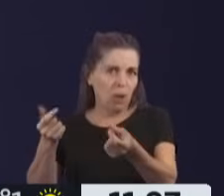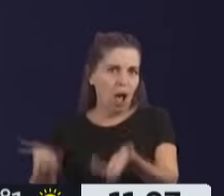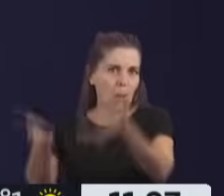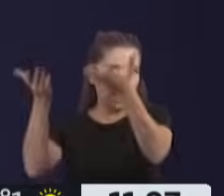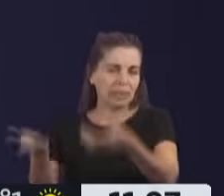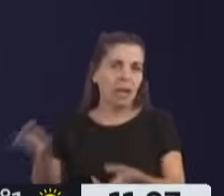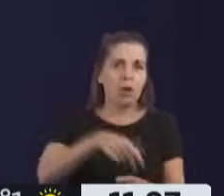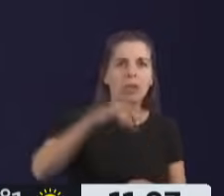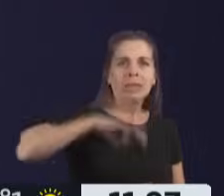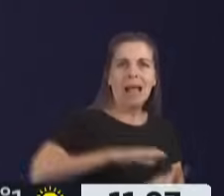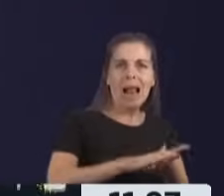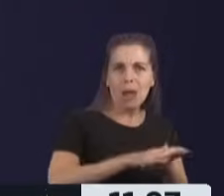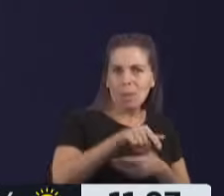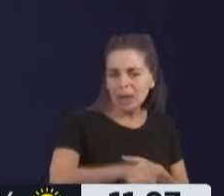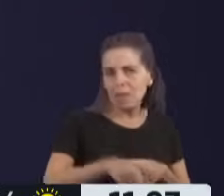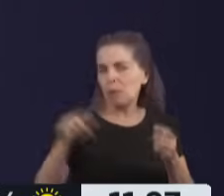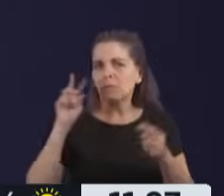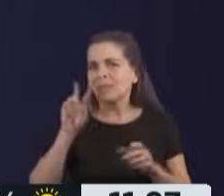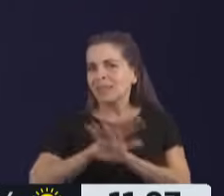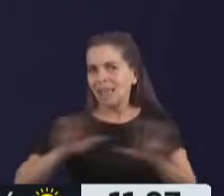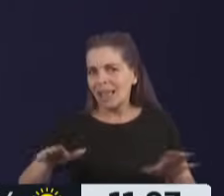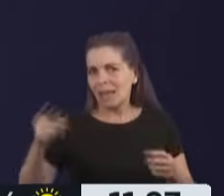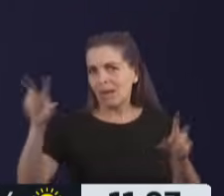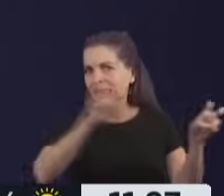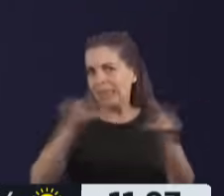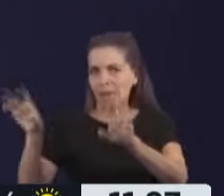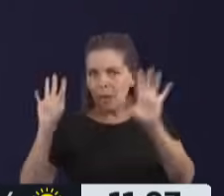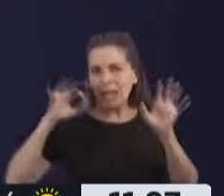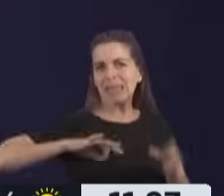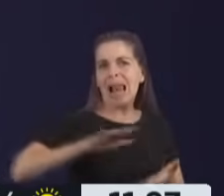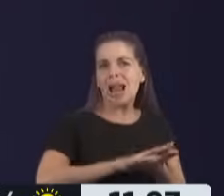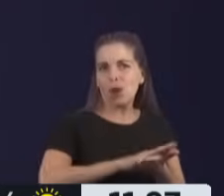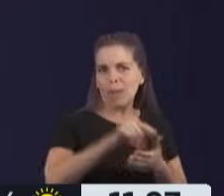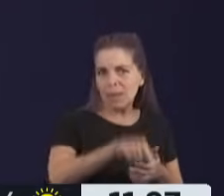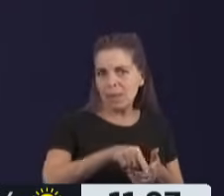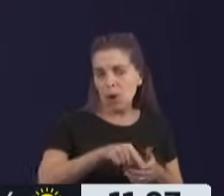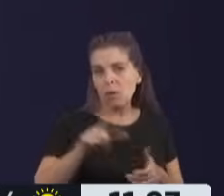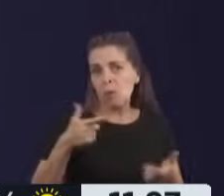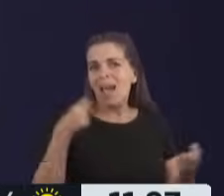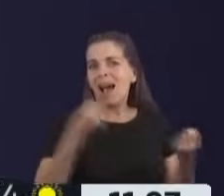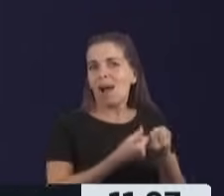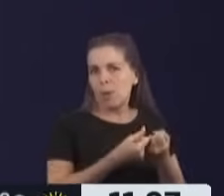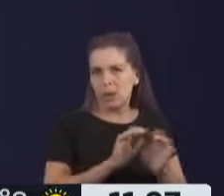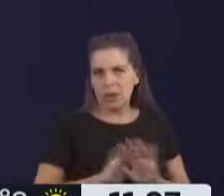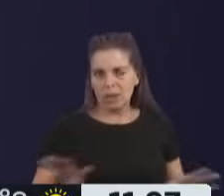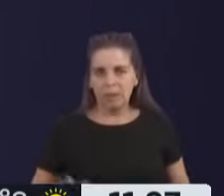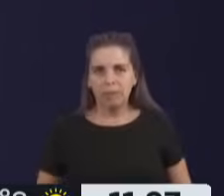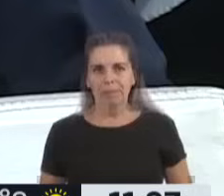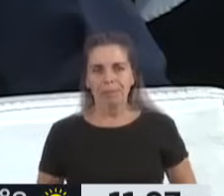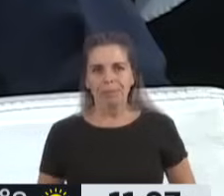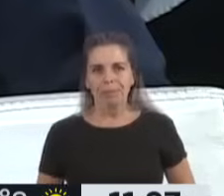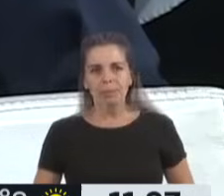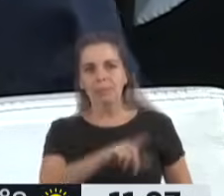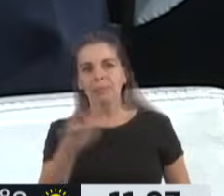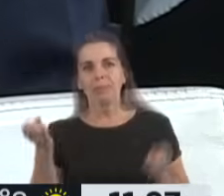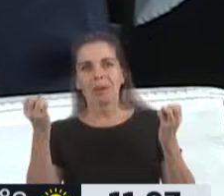meramente laudar ante un salario mínimo que no había acuerdo entre partes, nada más que eso. ¿Qué tal?